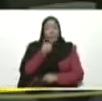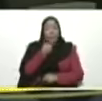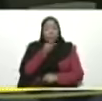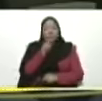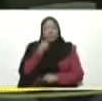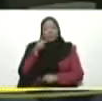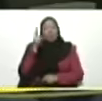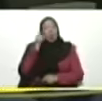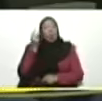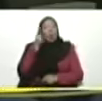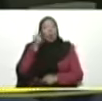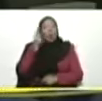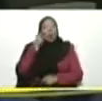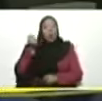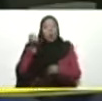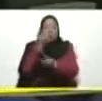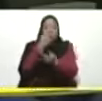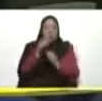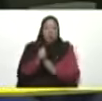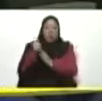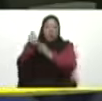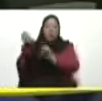Su tradición de guerreros,